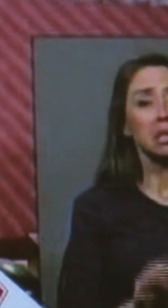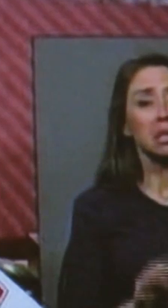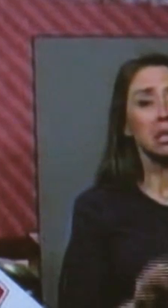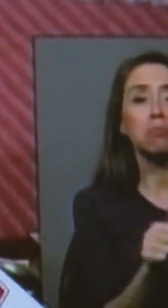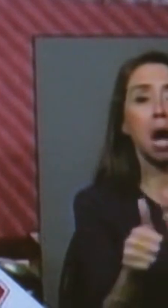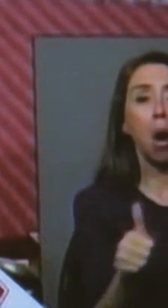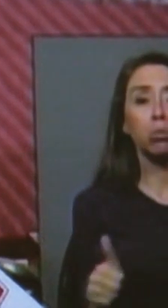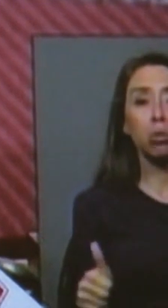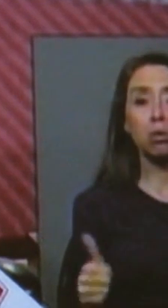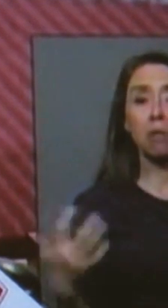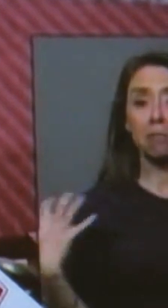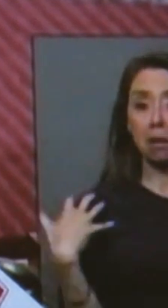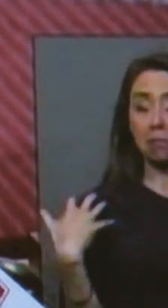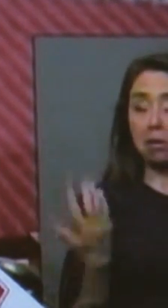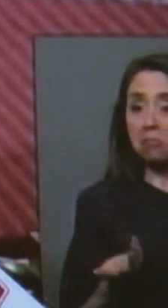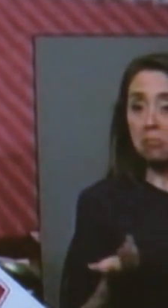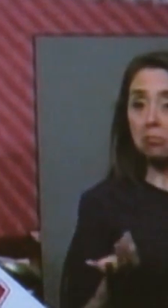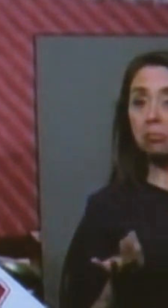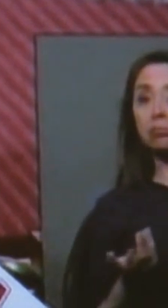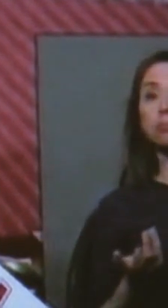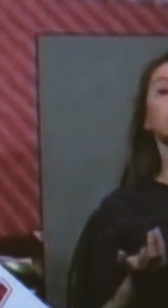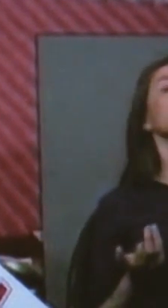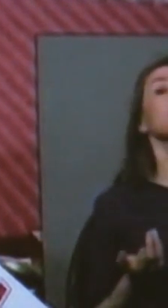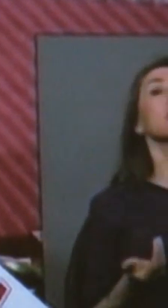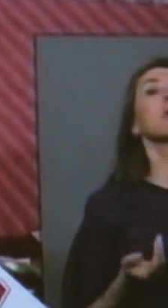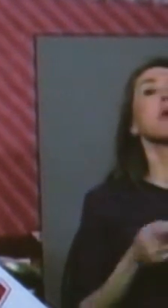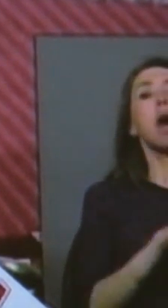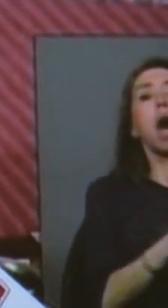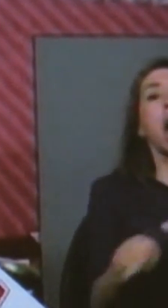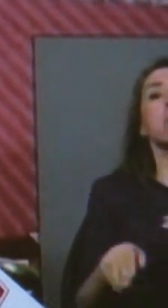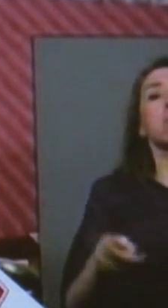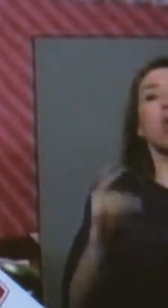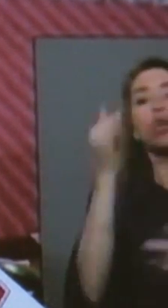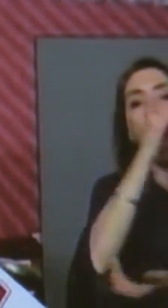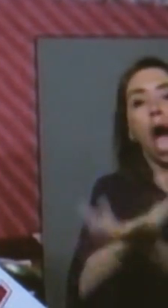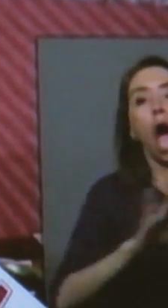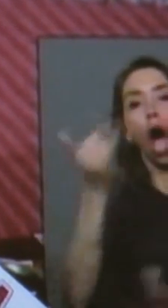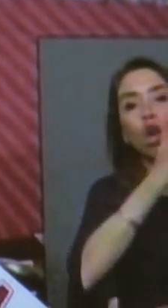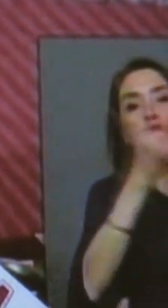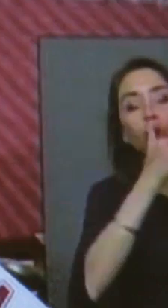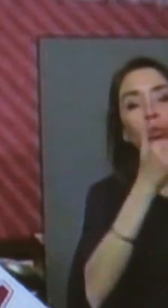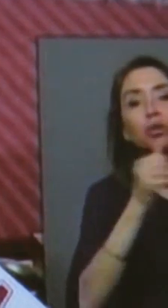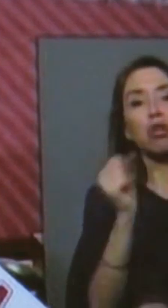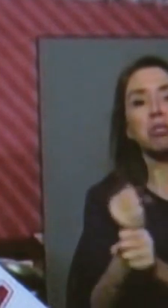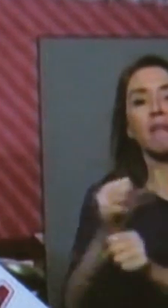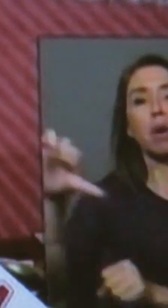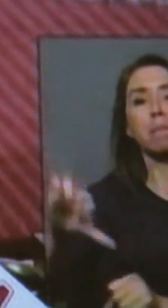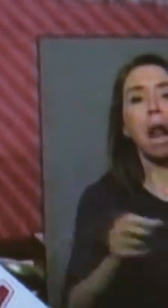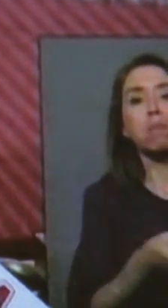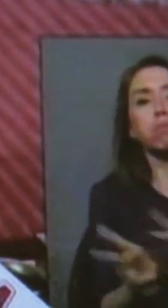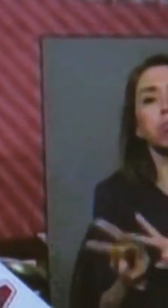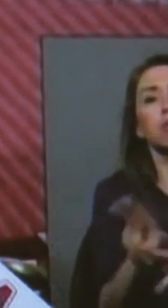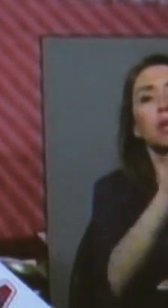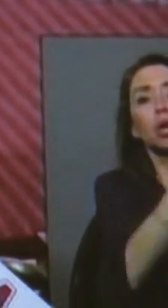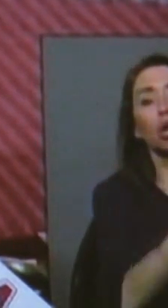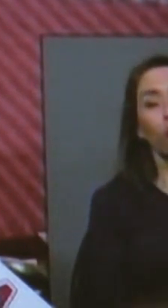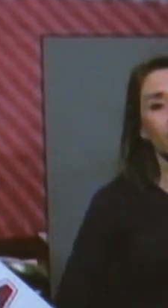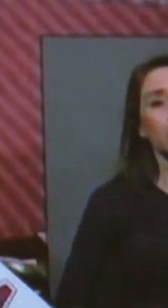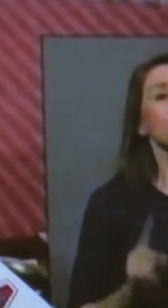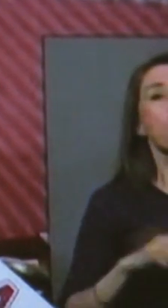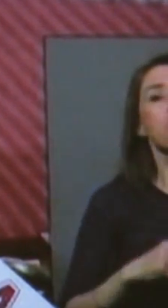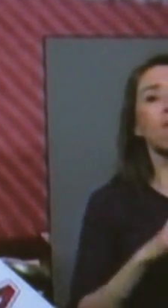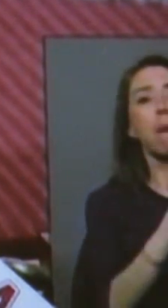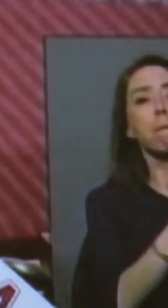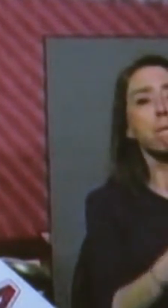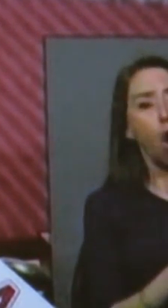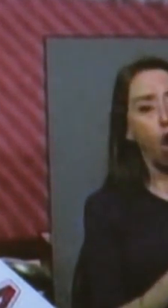las autoridades competentes y un auspicio de la corrupción y la negligencia por parte del gobierno. Aquí no es problema ni de modelo,